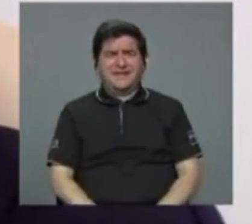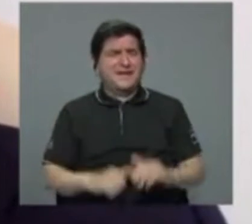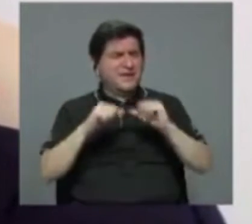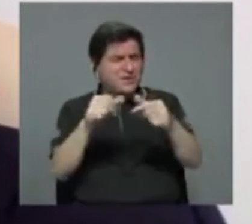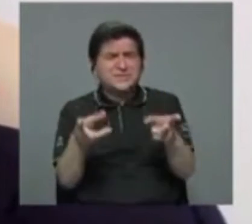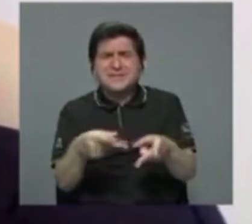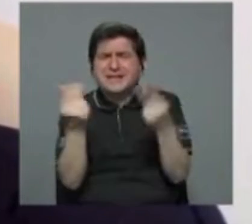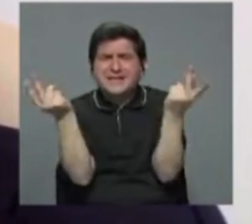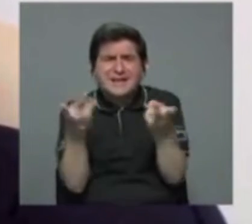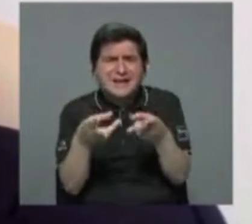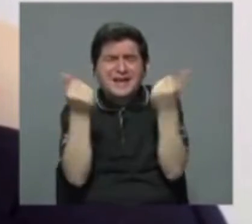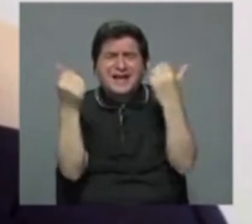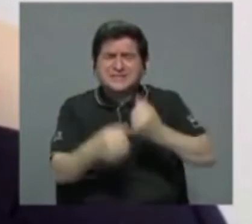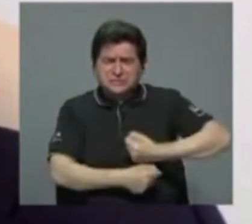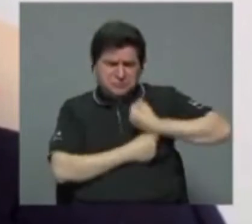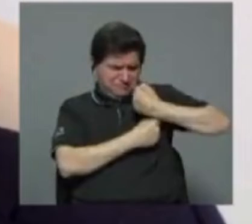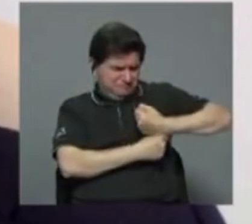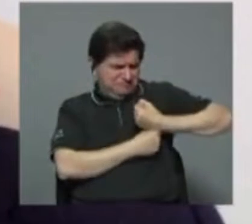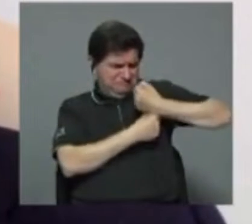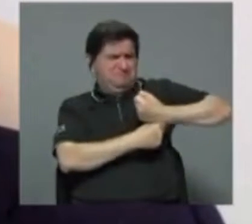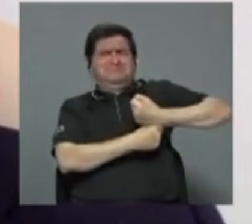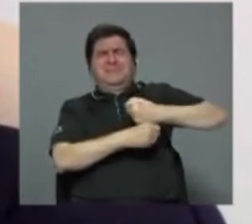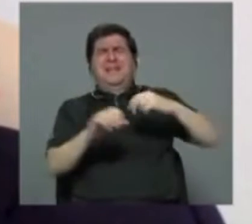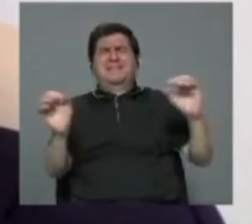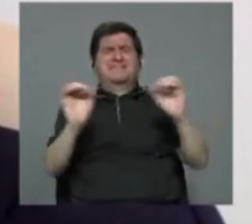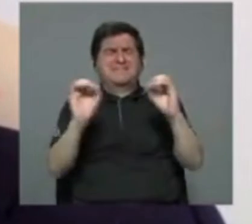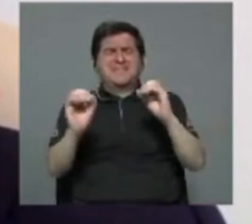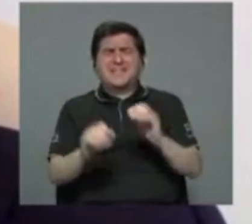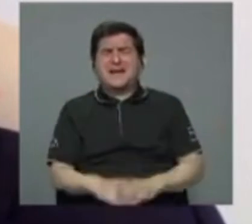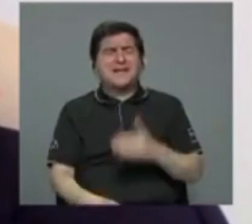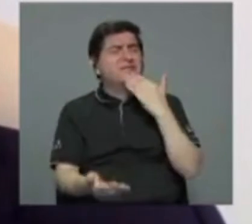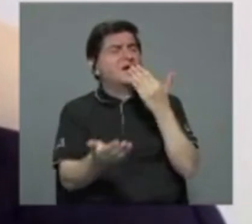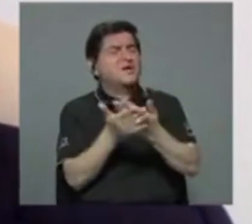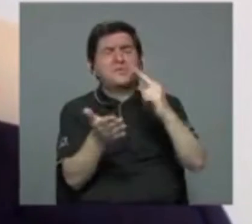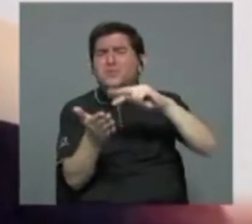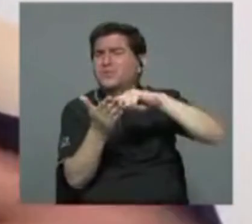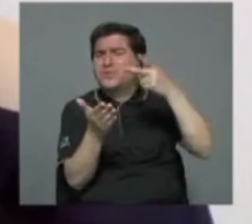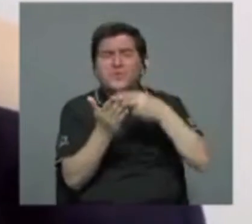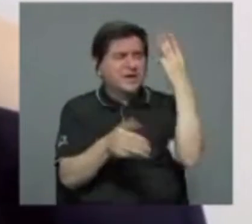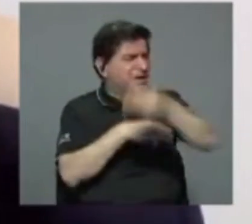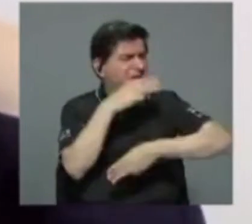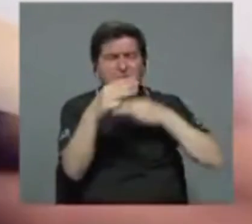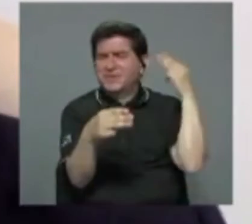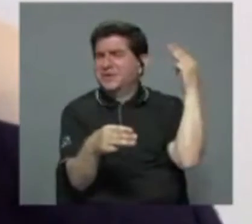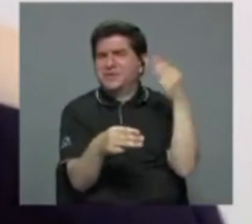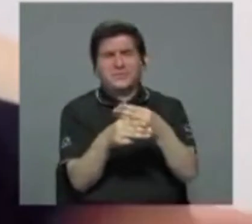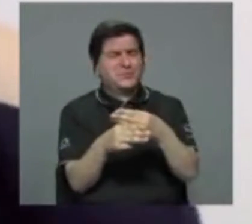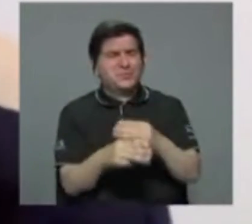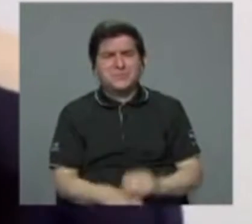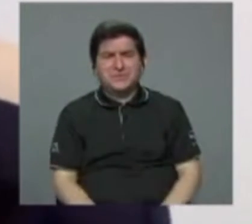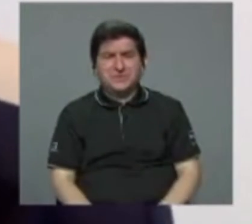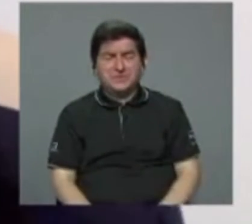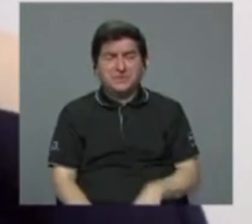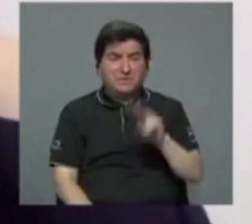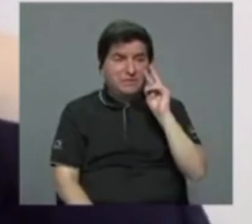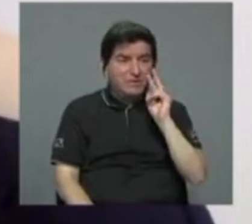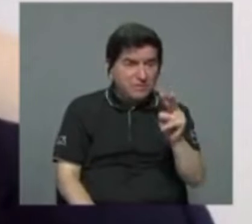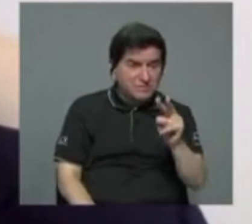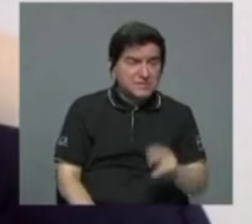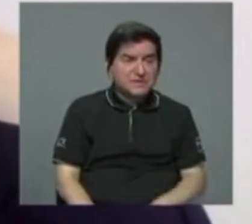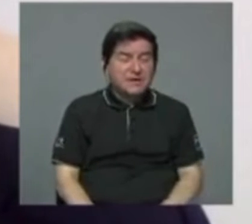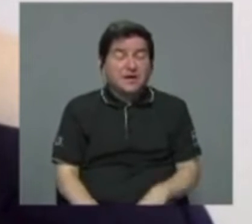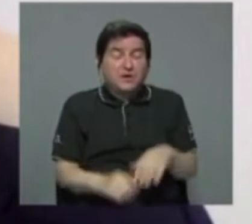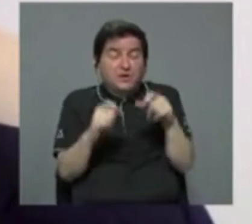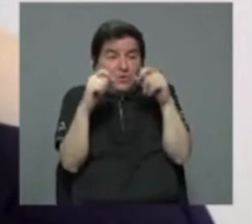en gastos militares, nada de bueno le traen al mundo. Vemos cómo nos